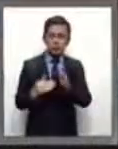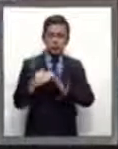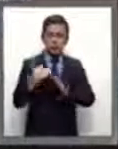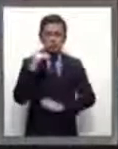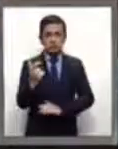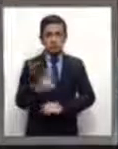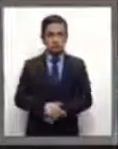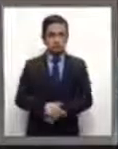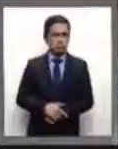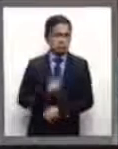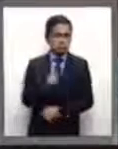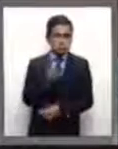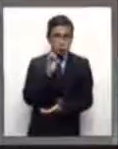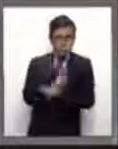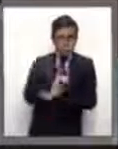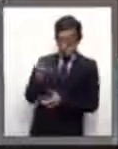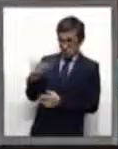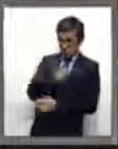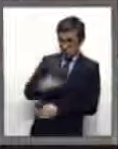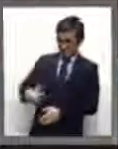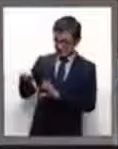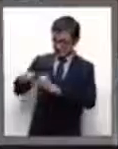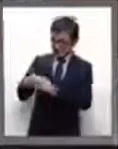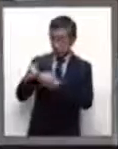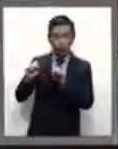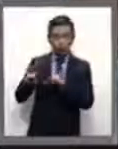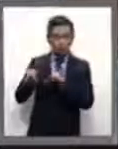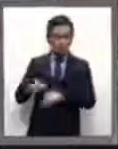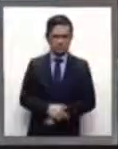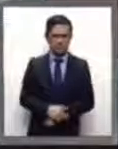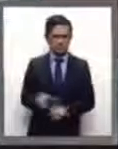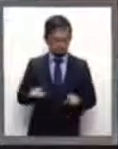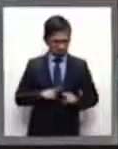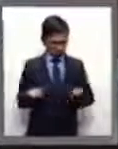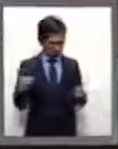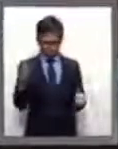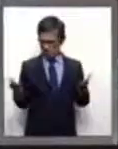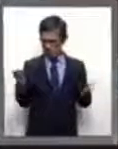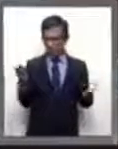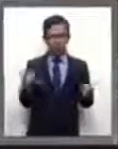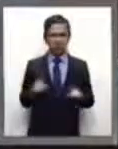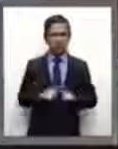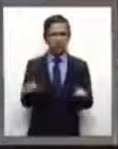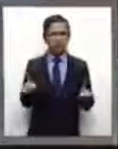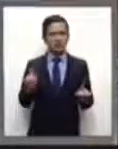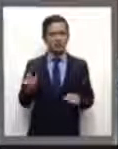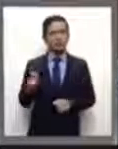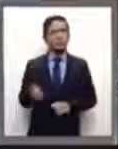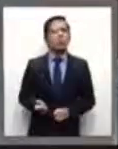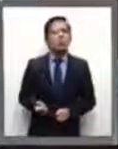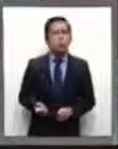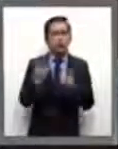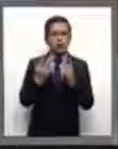la pura oficina de la presidencia. Hay una diferencia entre las plazas que